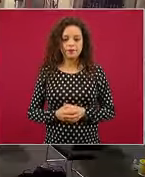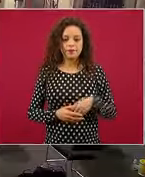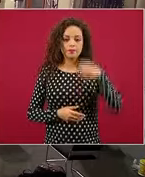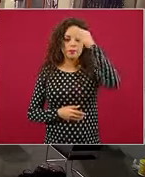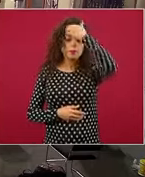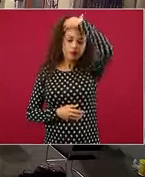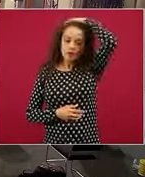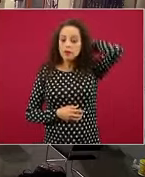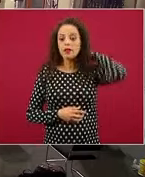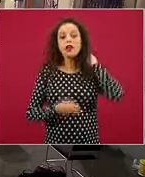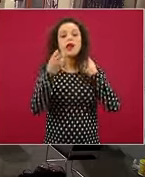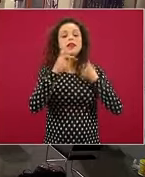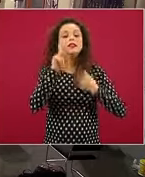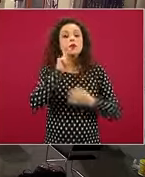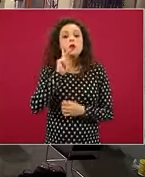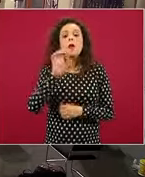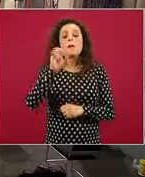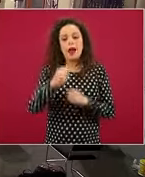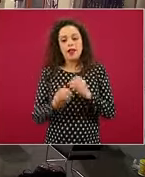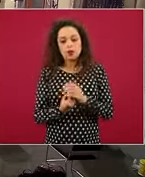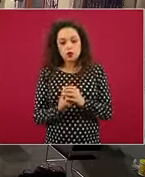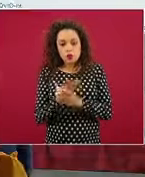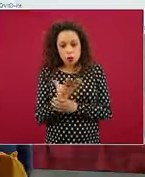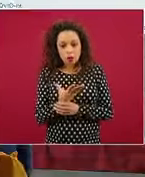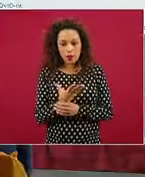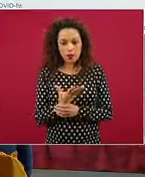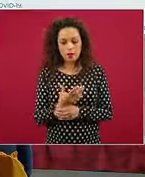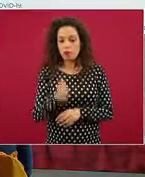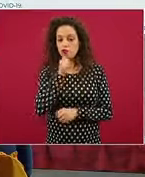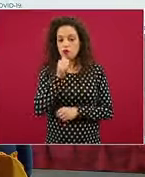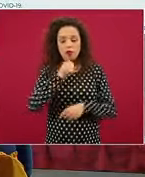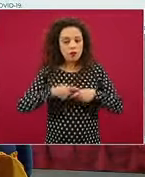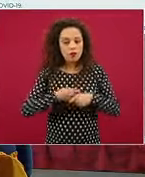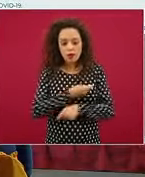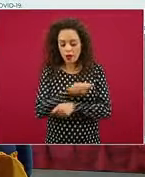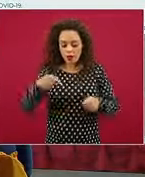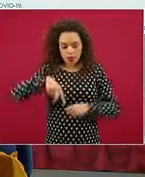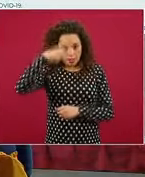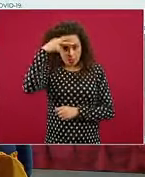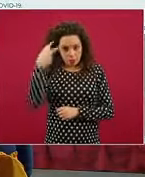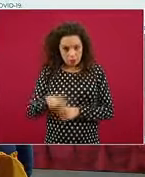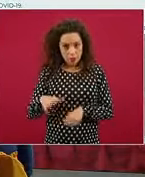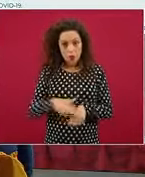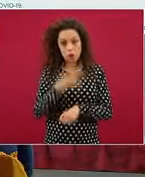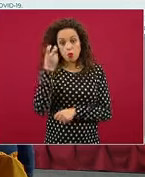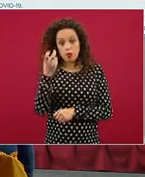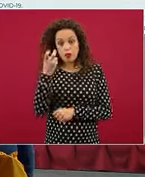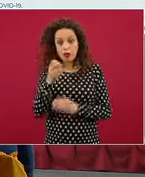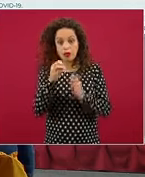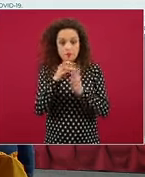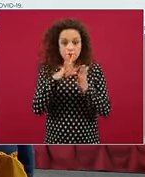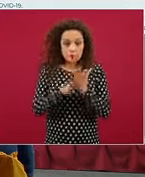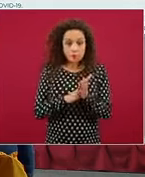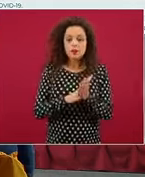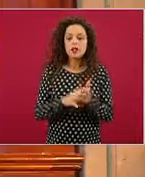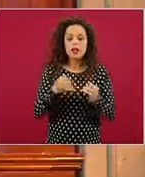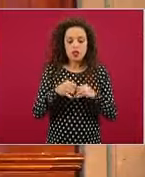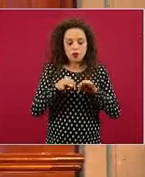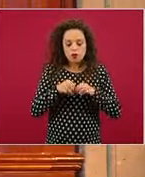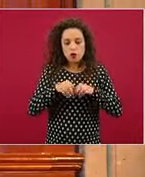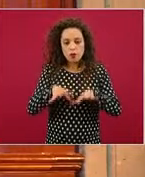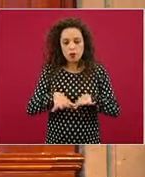están disponibles a la venta o distribución en el mercado mexicano, porque precisamente con esta validación la información se envía